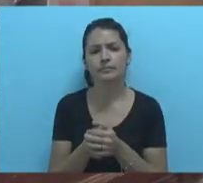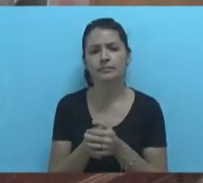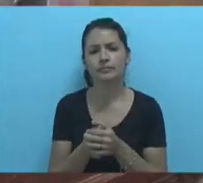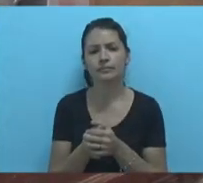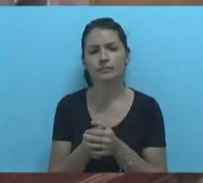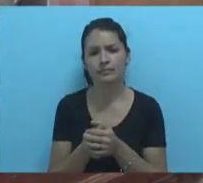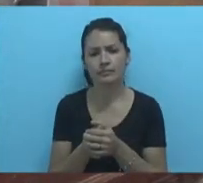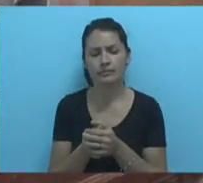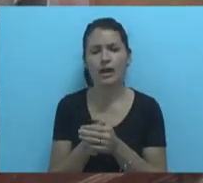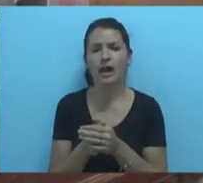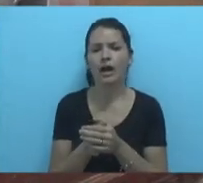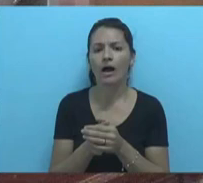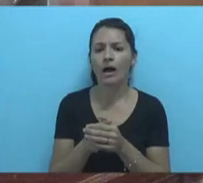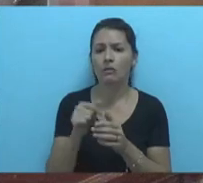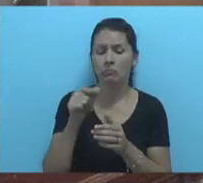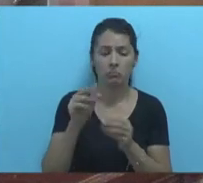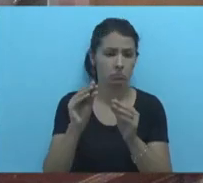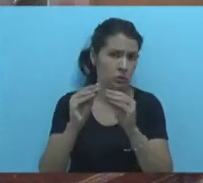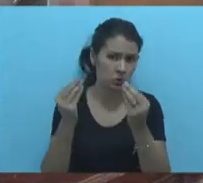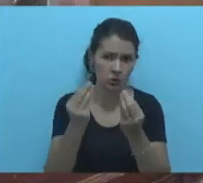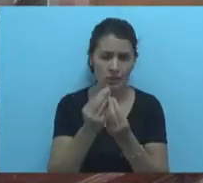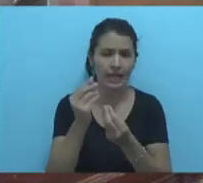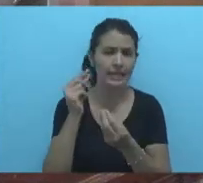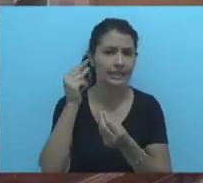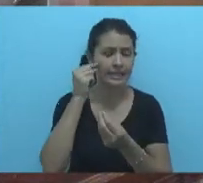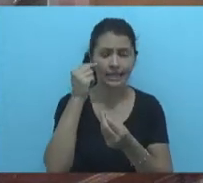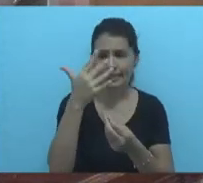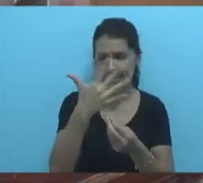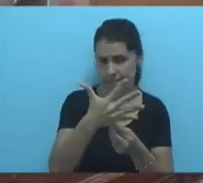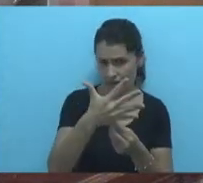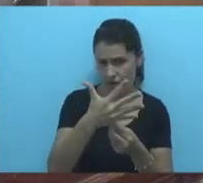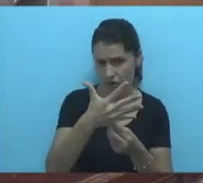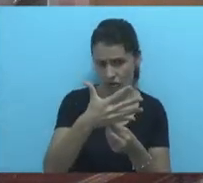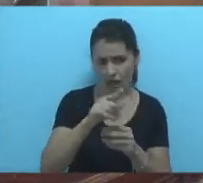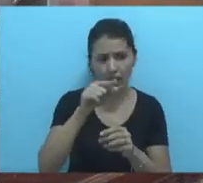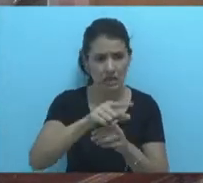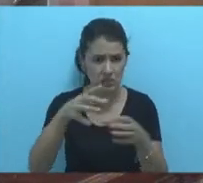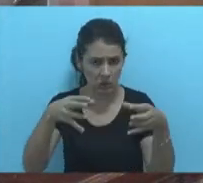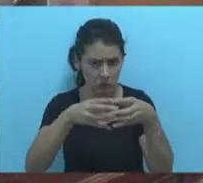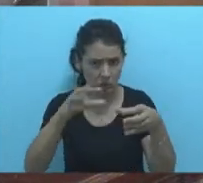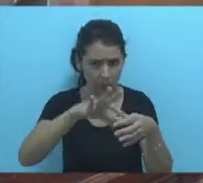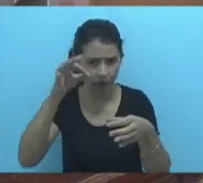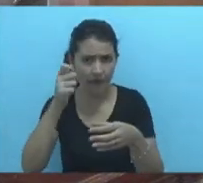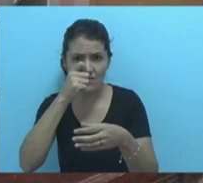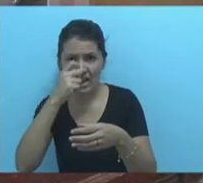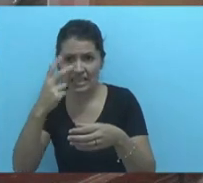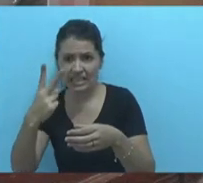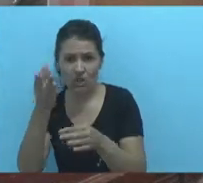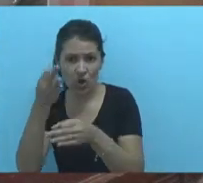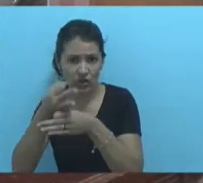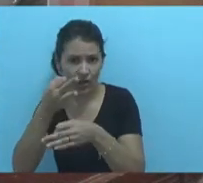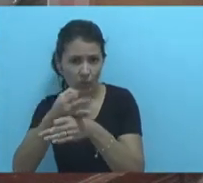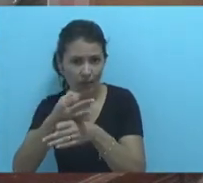tenemos 35 establecimientos educativos y hoy, como lo decía el proyecto, 22 no tienen servicio de